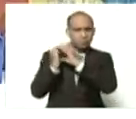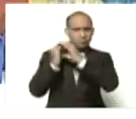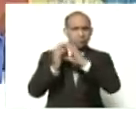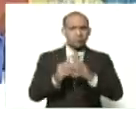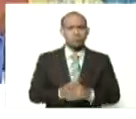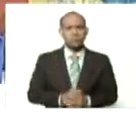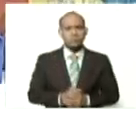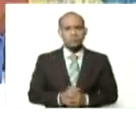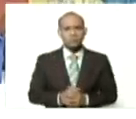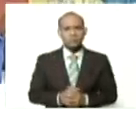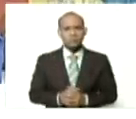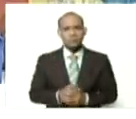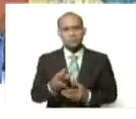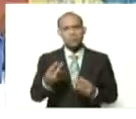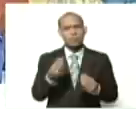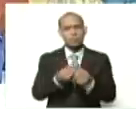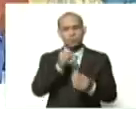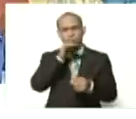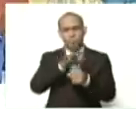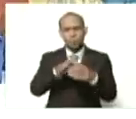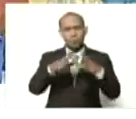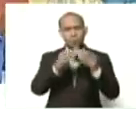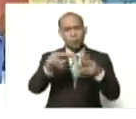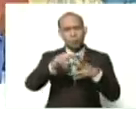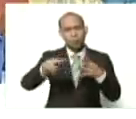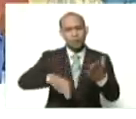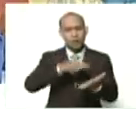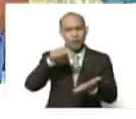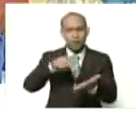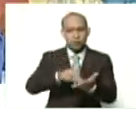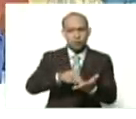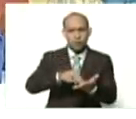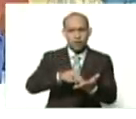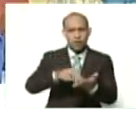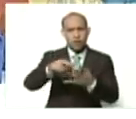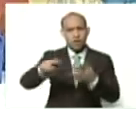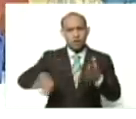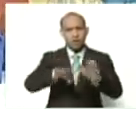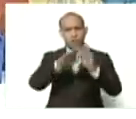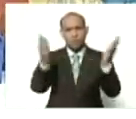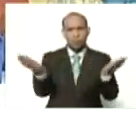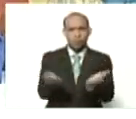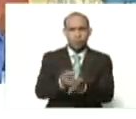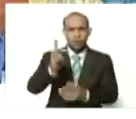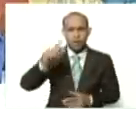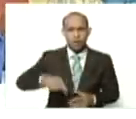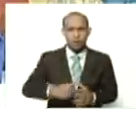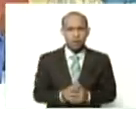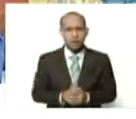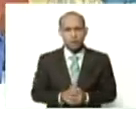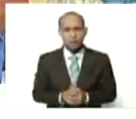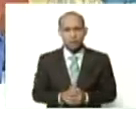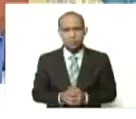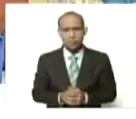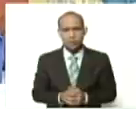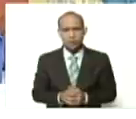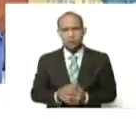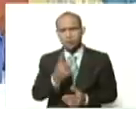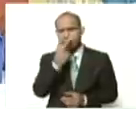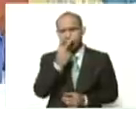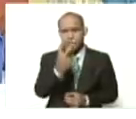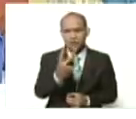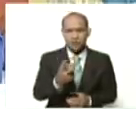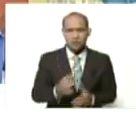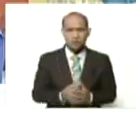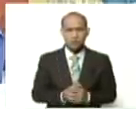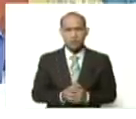que se cumple en todo el país y a nivel mundial también. Está la tradición de la visita